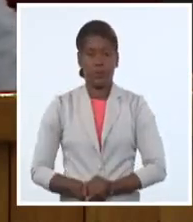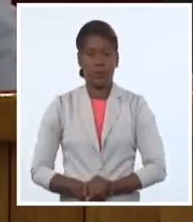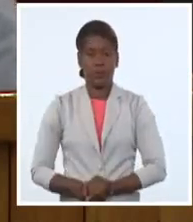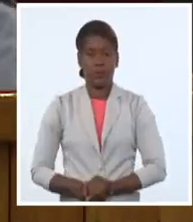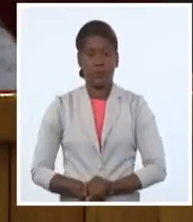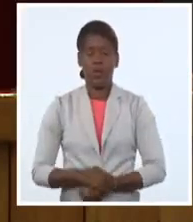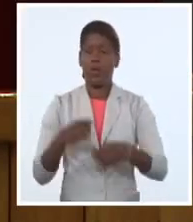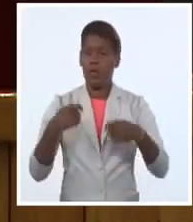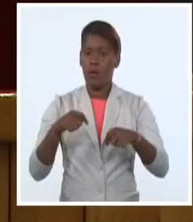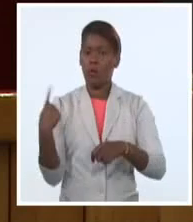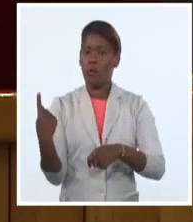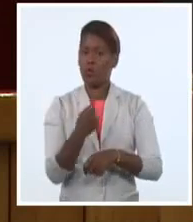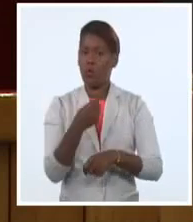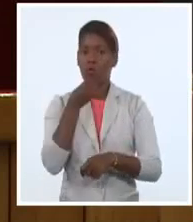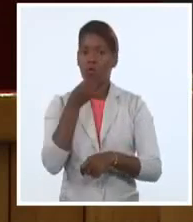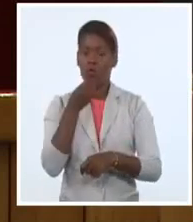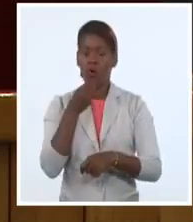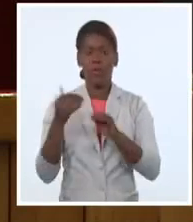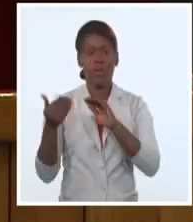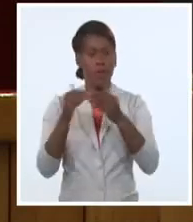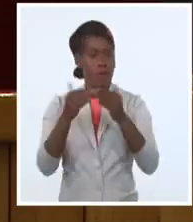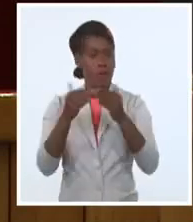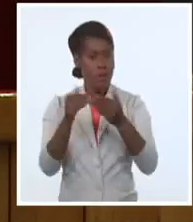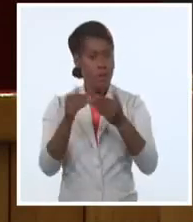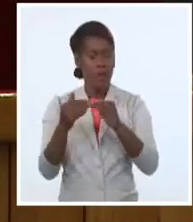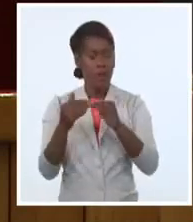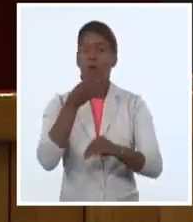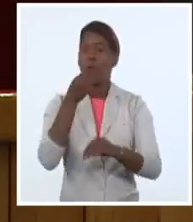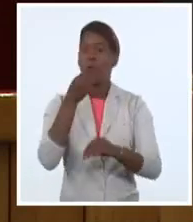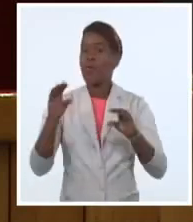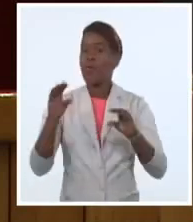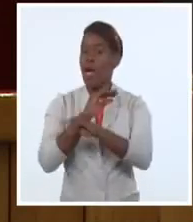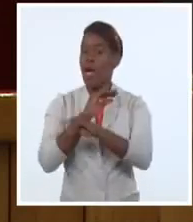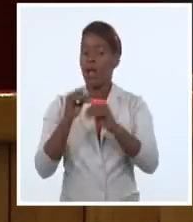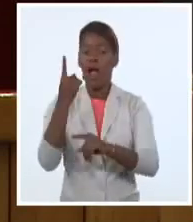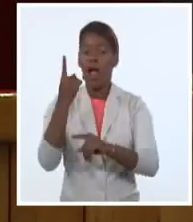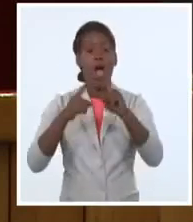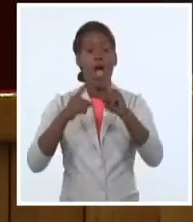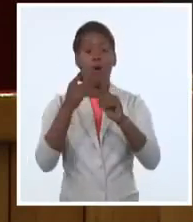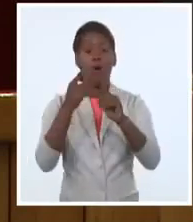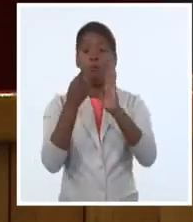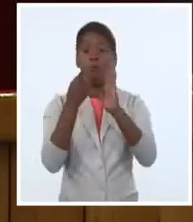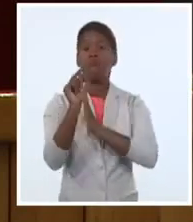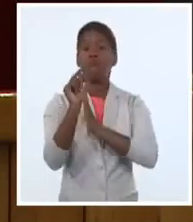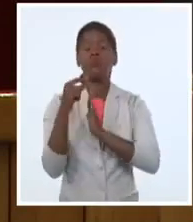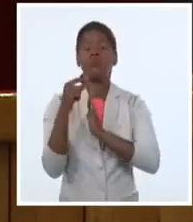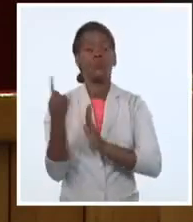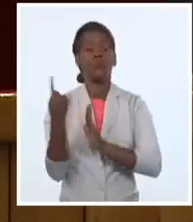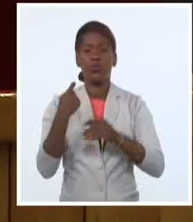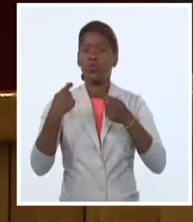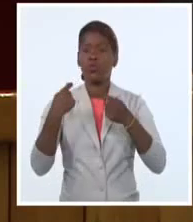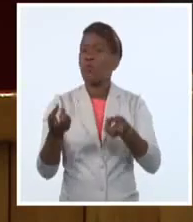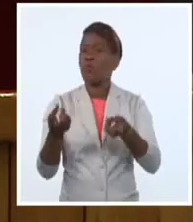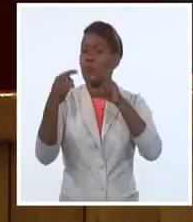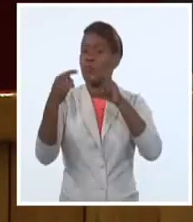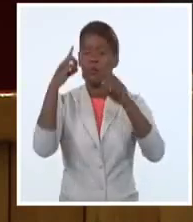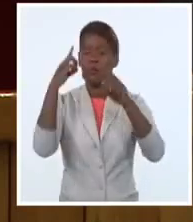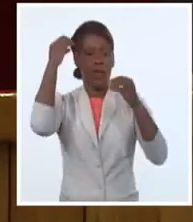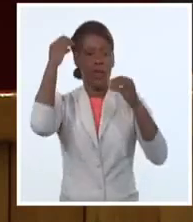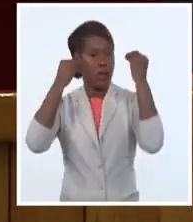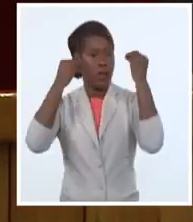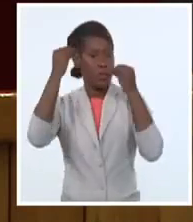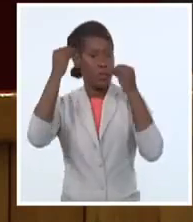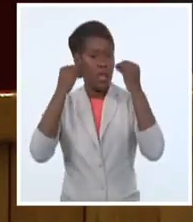discusión, el ejercicio de la crítica y la autocrítica de lo que hacemos mal, de nuestros problemas, es vital para seguir avanzando,